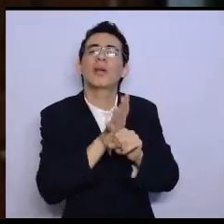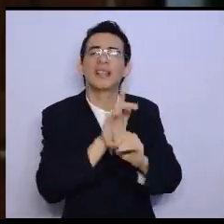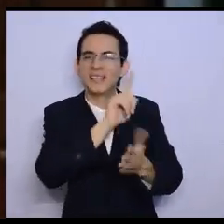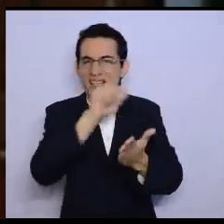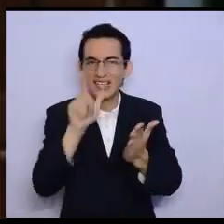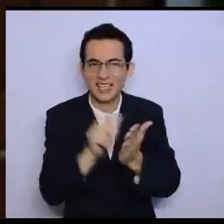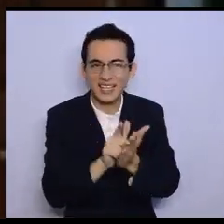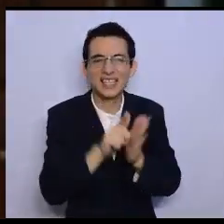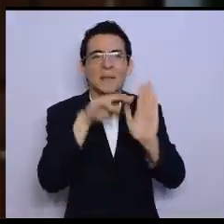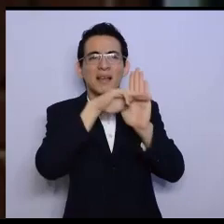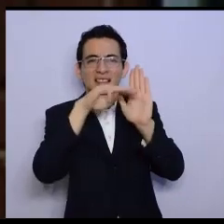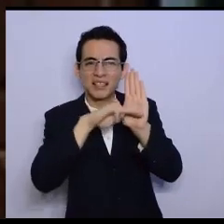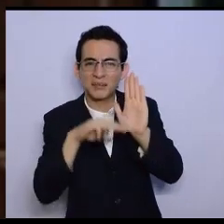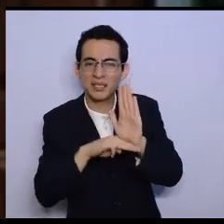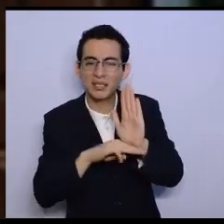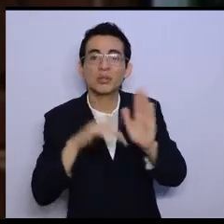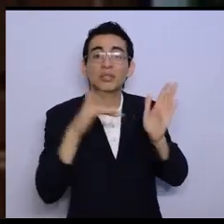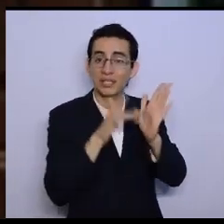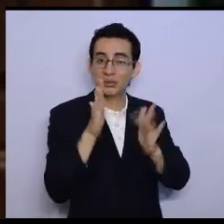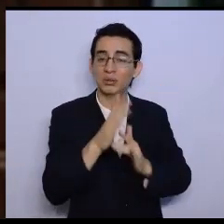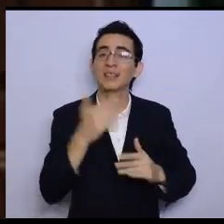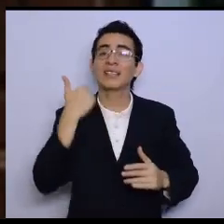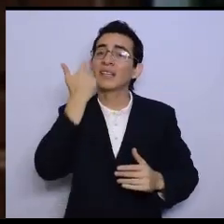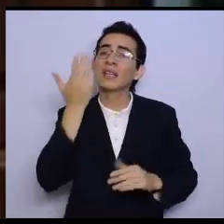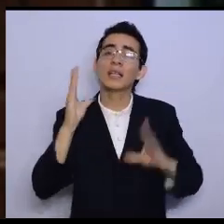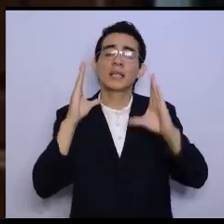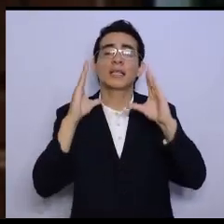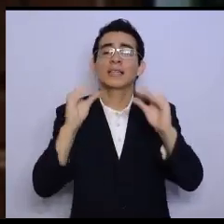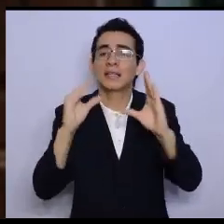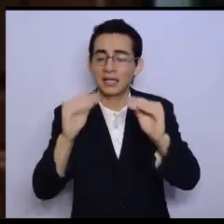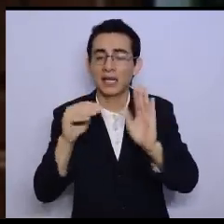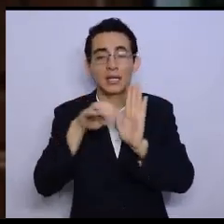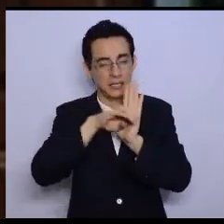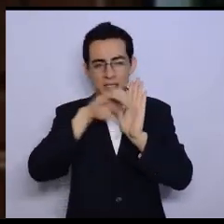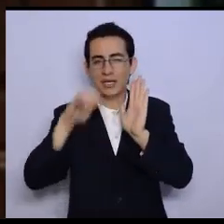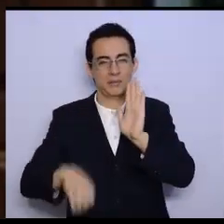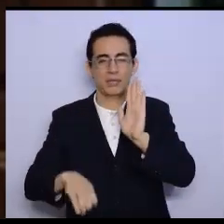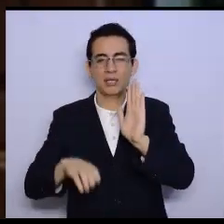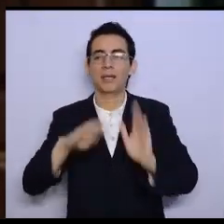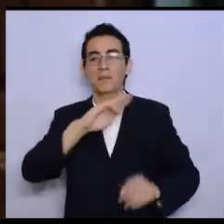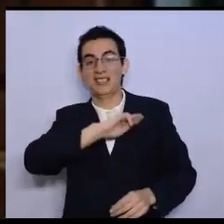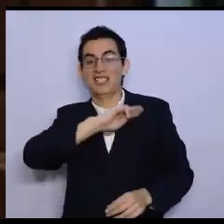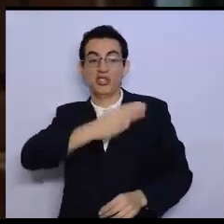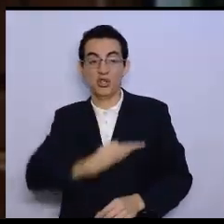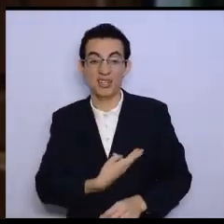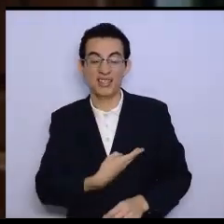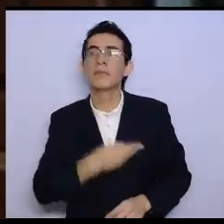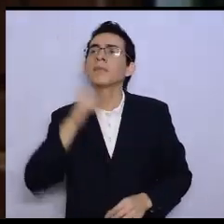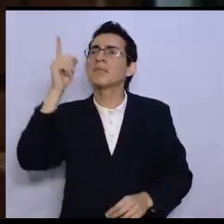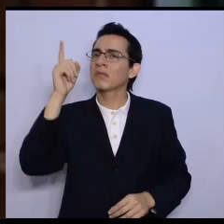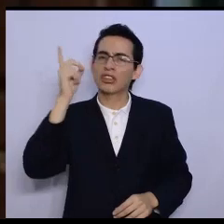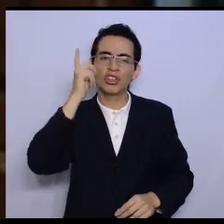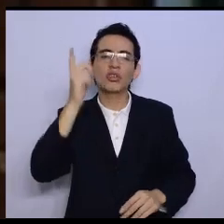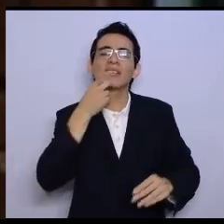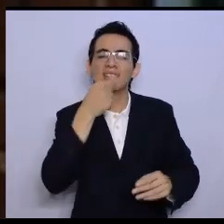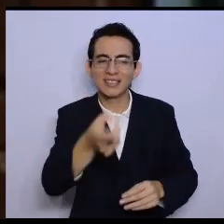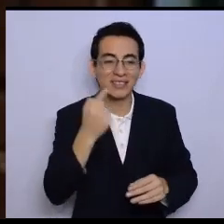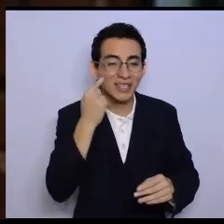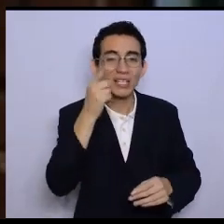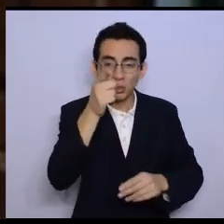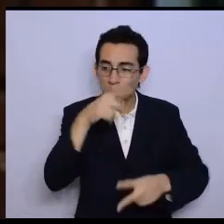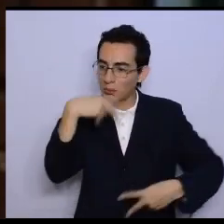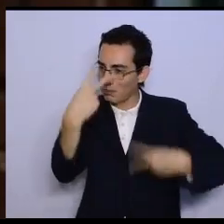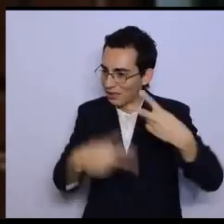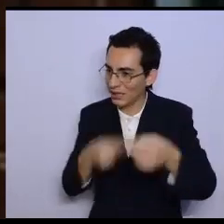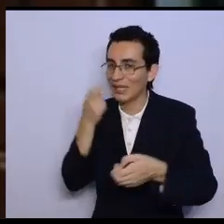caminos. Cuando Él te guía Él te quiere enseñar, por ejemplo, la misericordia. Él te va a guiar por la senda de la misericordia. Cuando